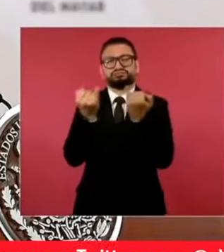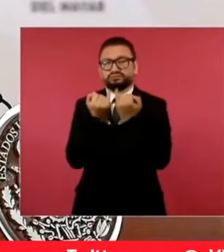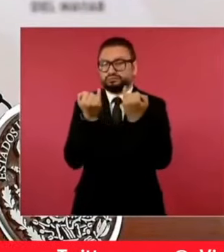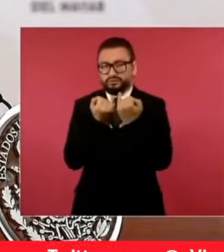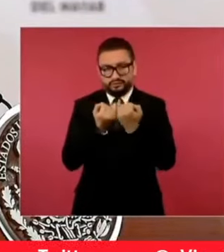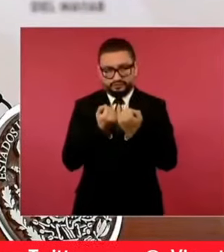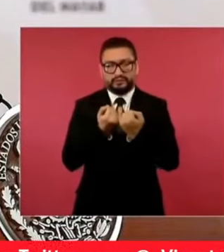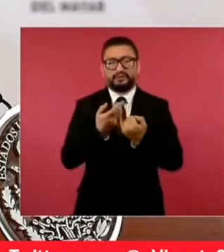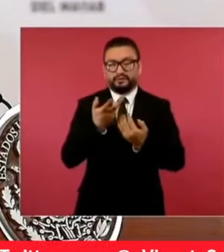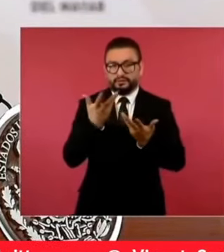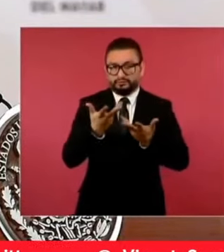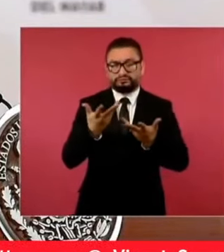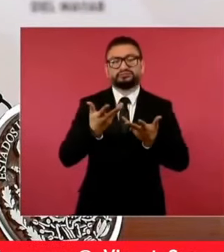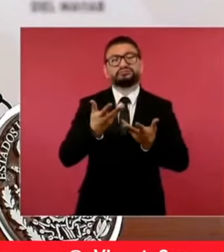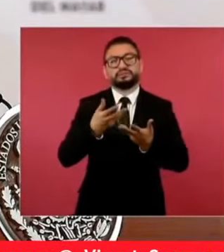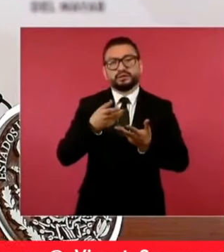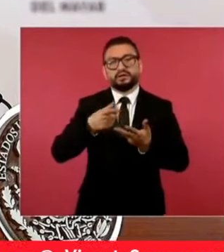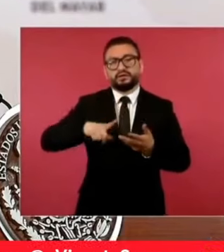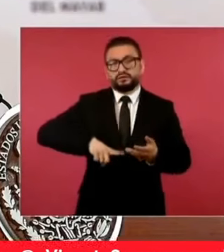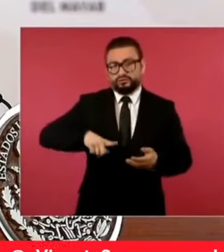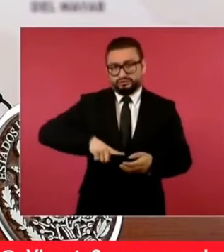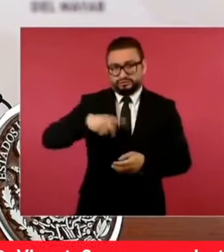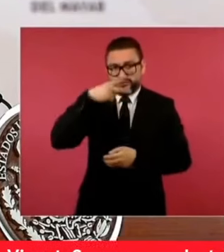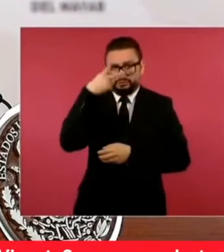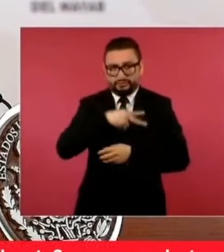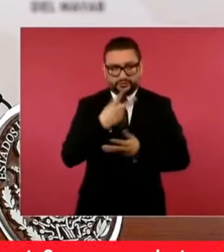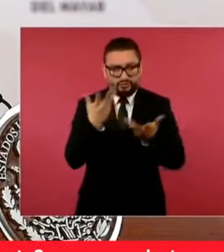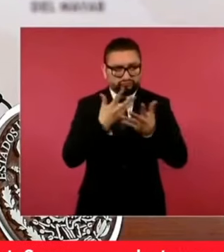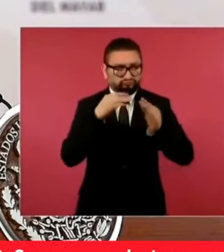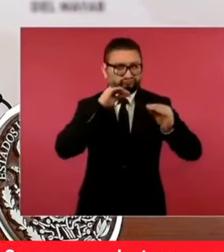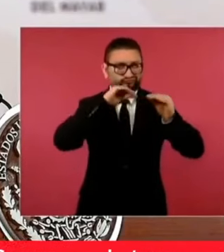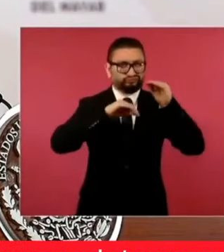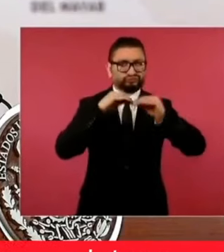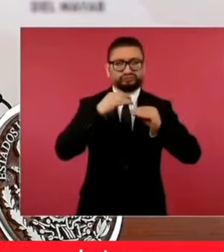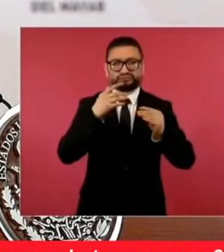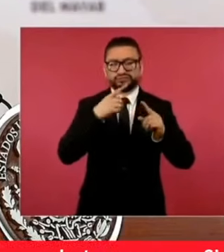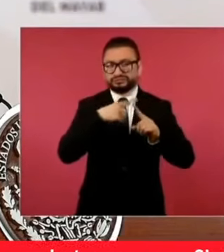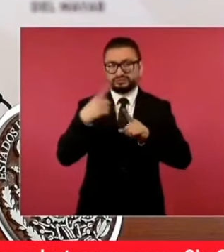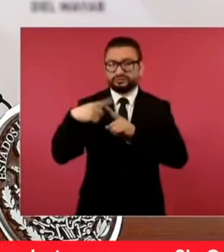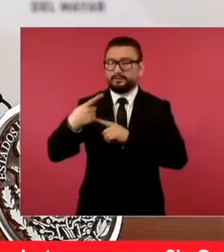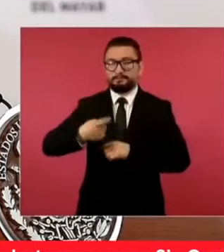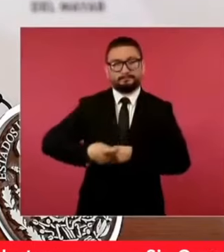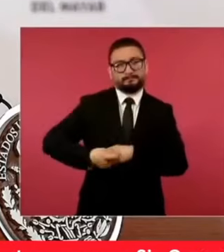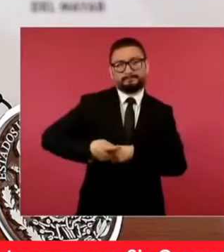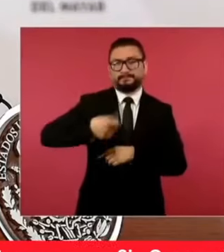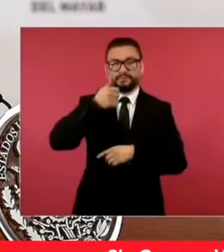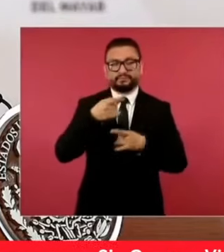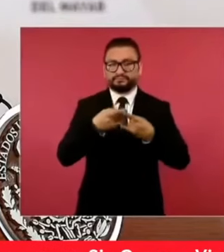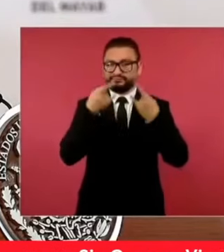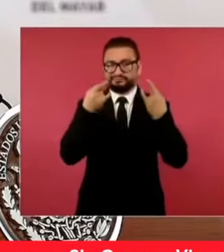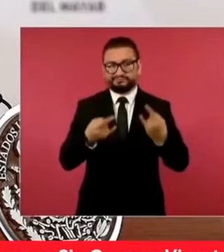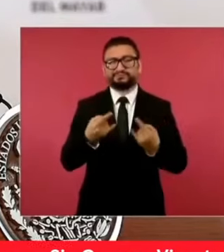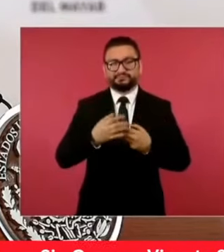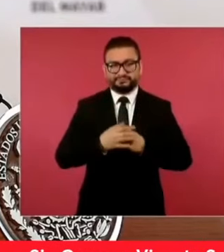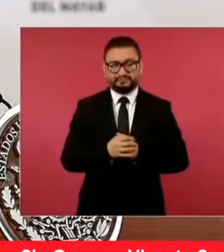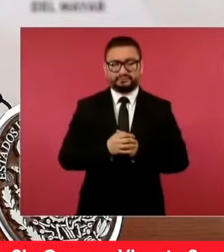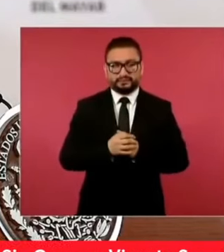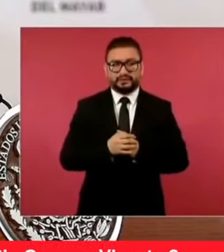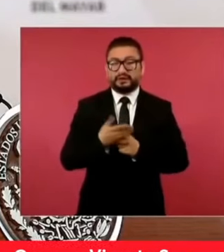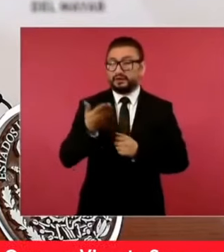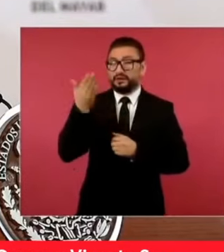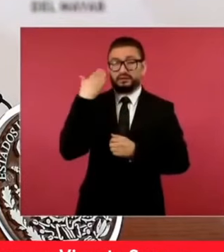que se ha llevado a cabo por parte del Gobierno de México no tiene precedentes en la historia de nuestro país. Este